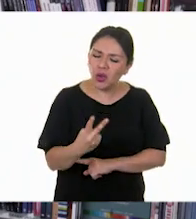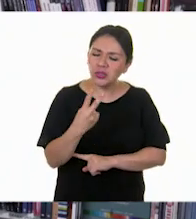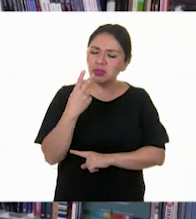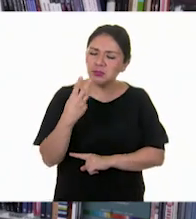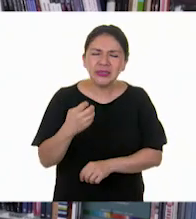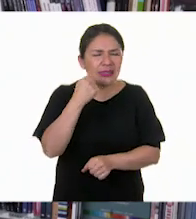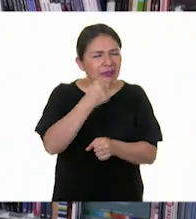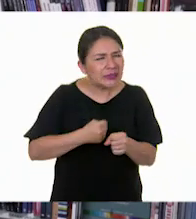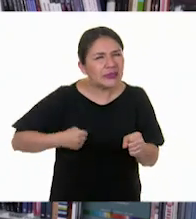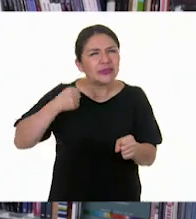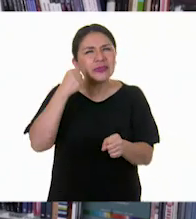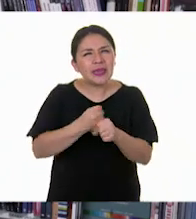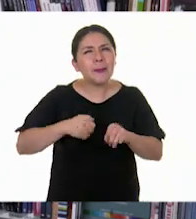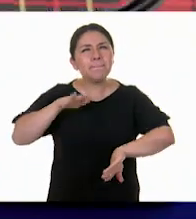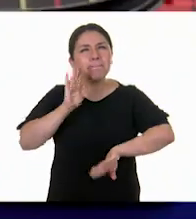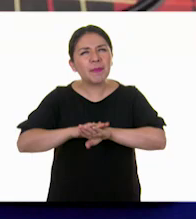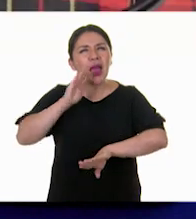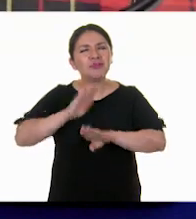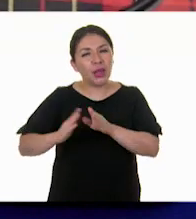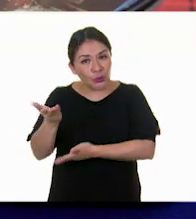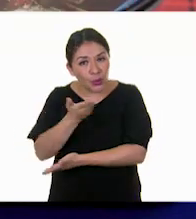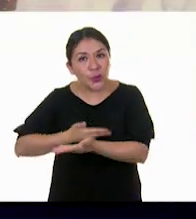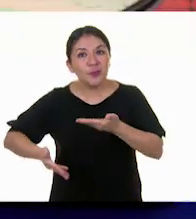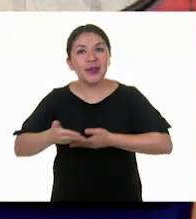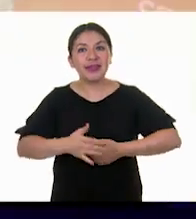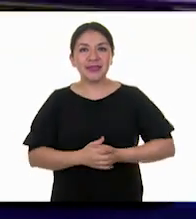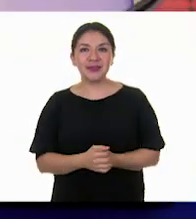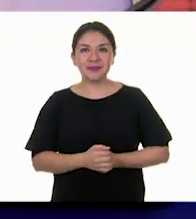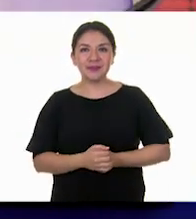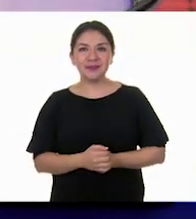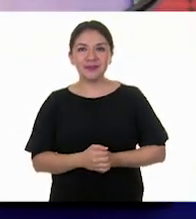pueda y comparta.